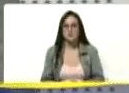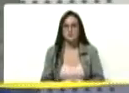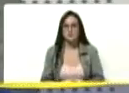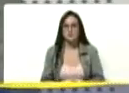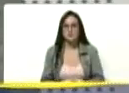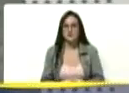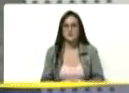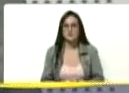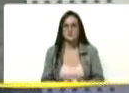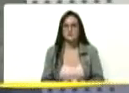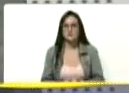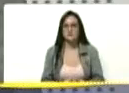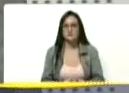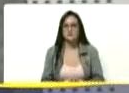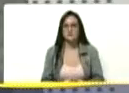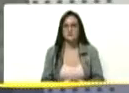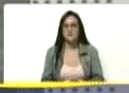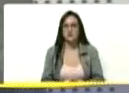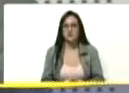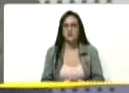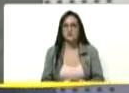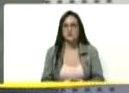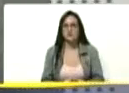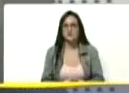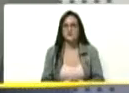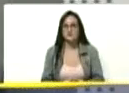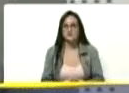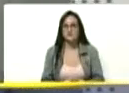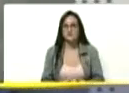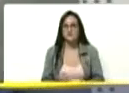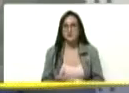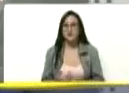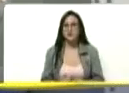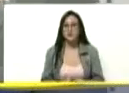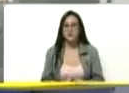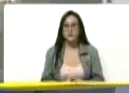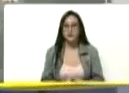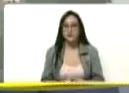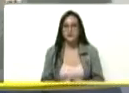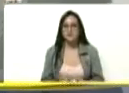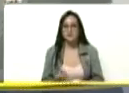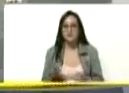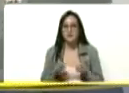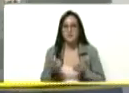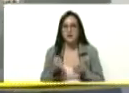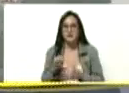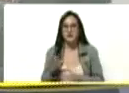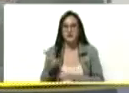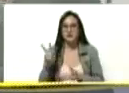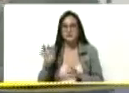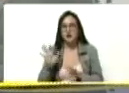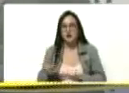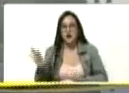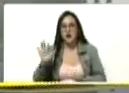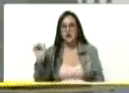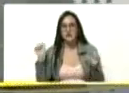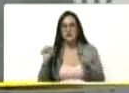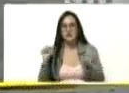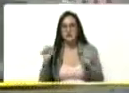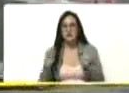en marcha apretada. Like silver in the veins of the Andes. Como la plata en las raíces de los Andes.